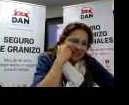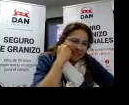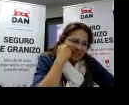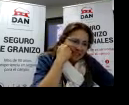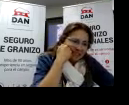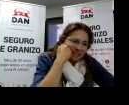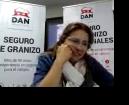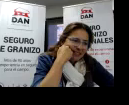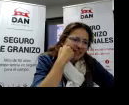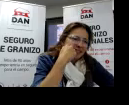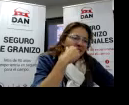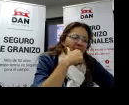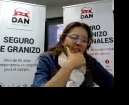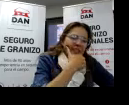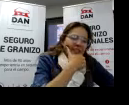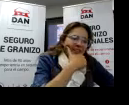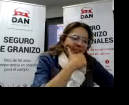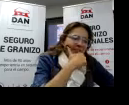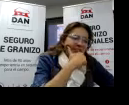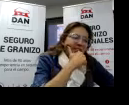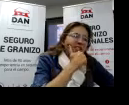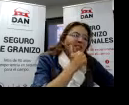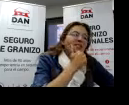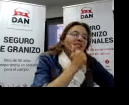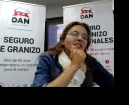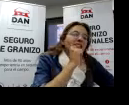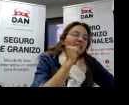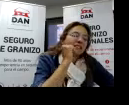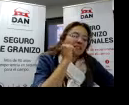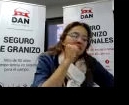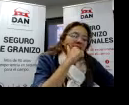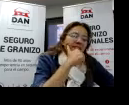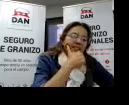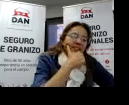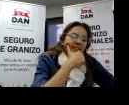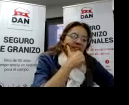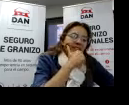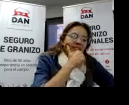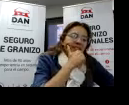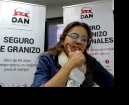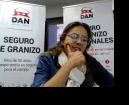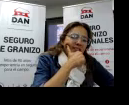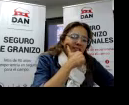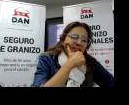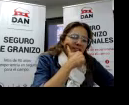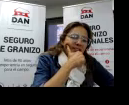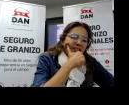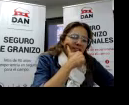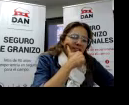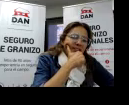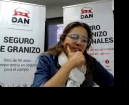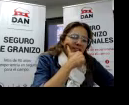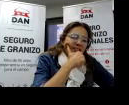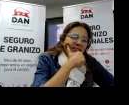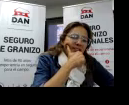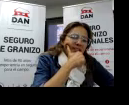el 22-23 va a pasar a ser un año el niño, y si no lo escucharon, es probable que lo escuchen,